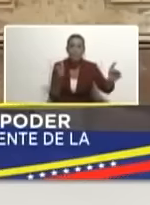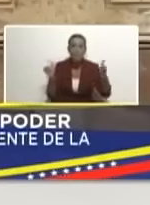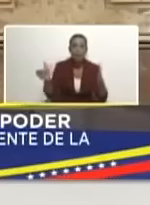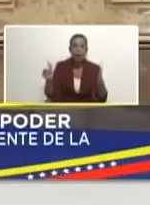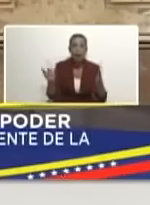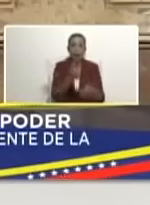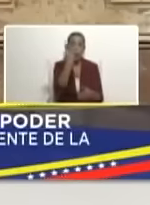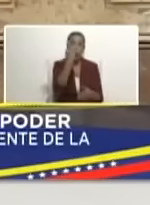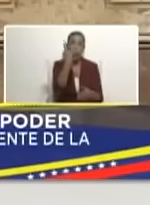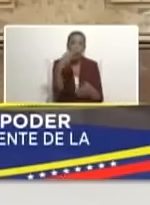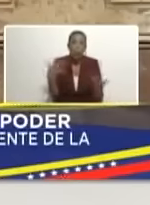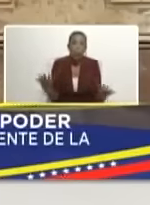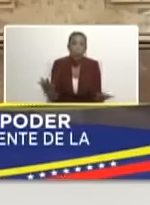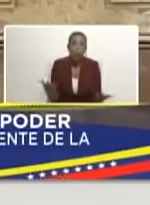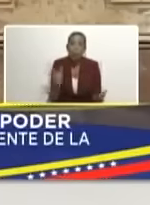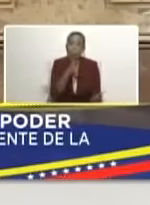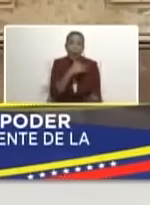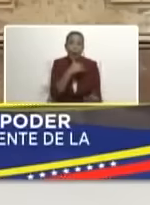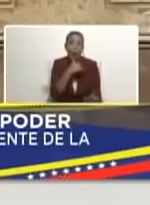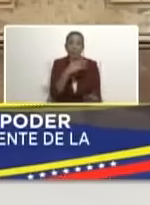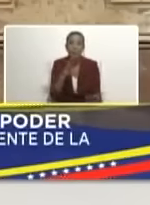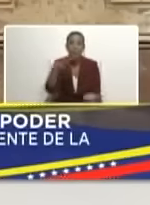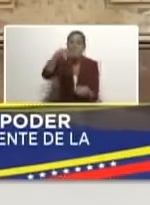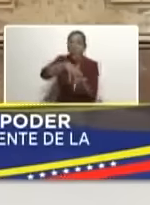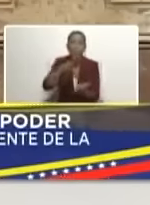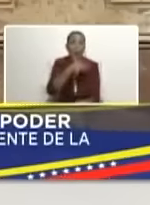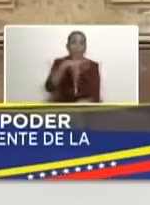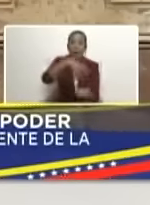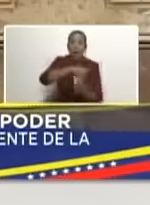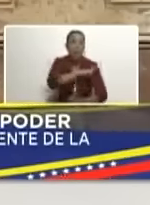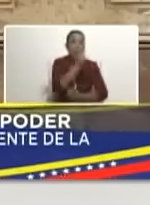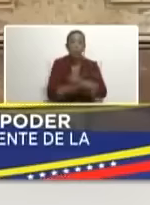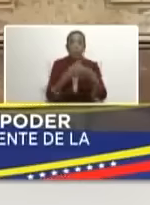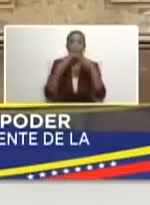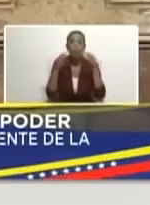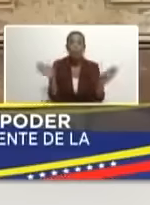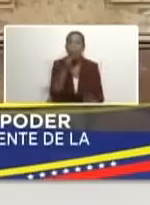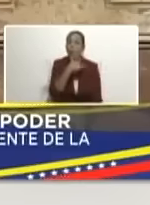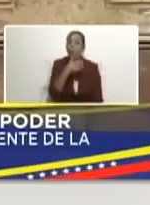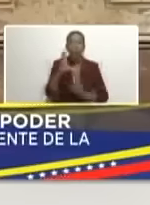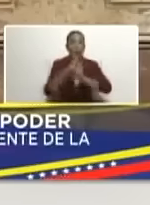Lo único que teníamos es no había estado, no había poderes públicos,